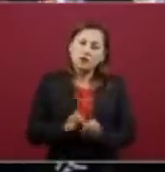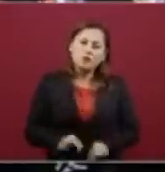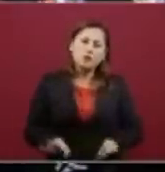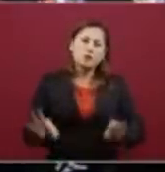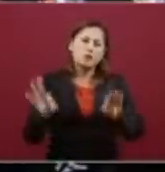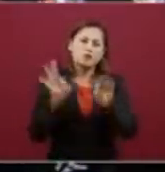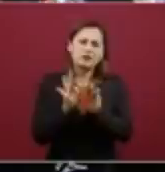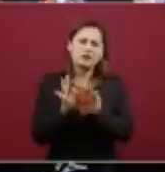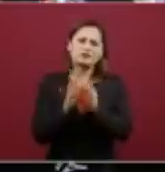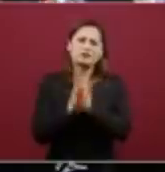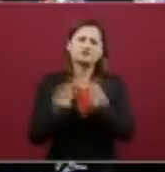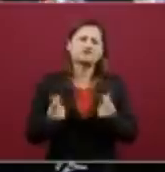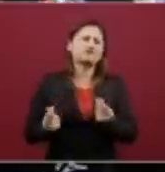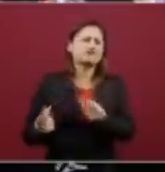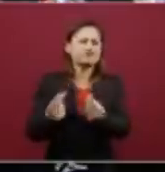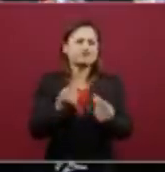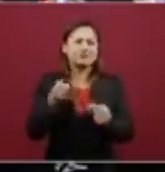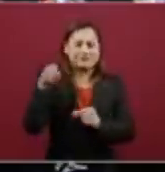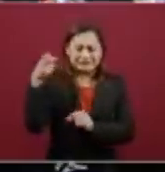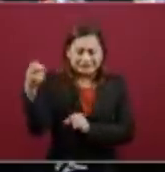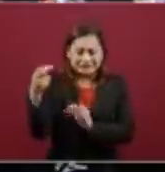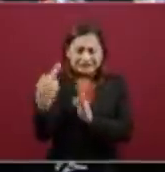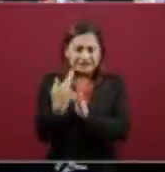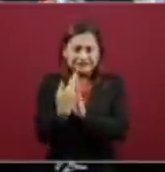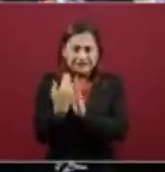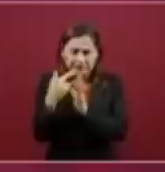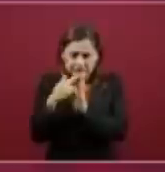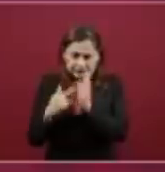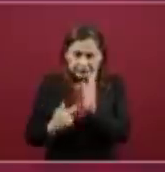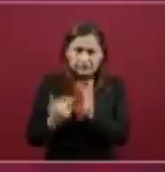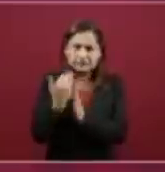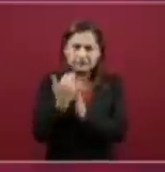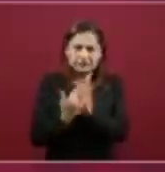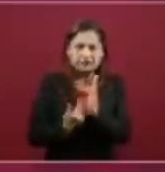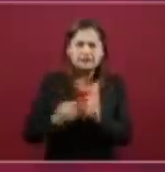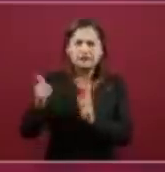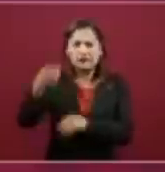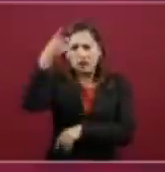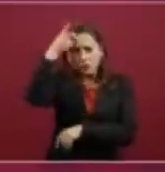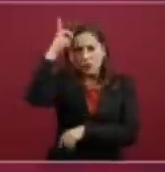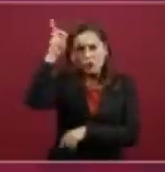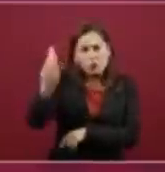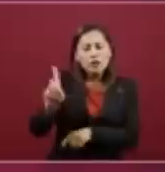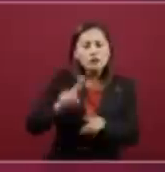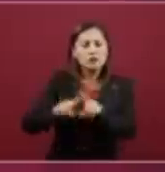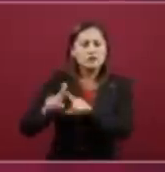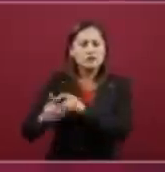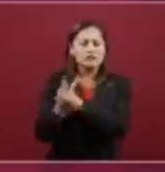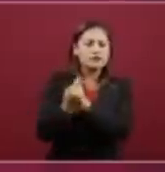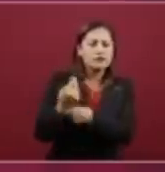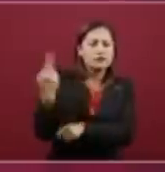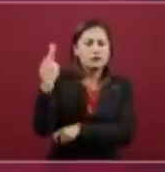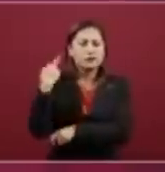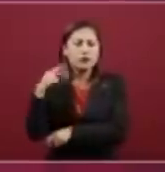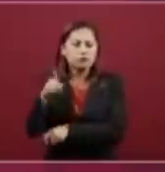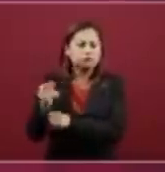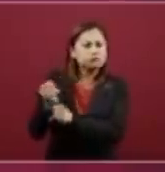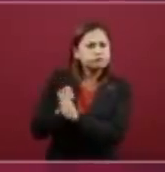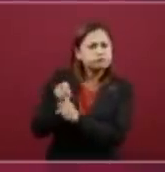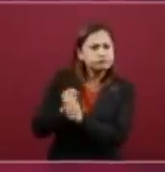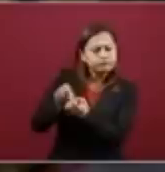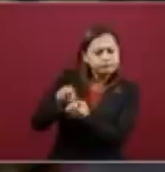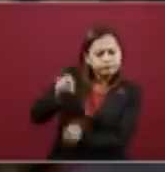empiecen a tomar esas medidas y se investigue a los propietarios de los medios para que estos efectivamente cumplan con su